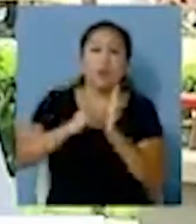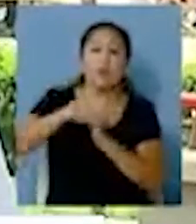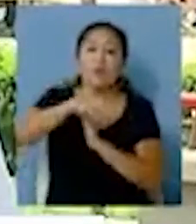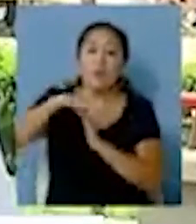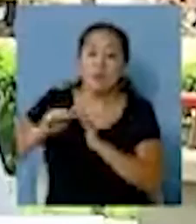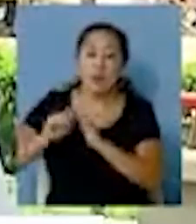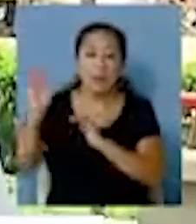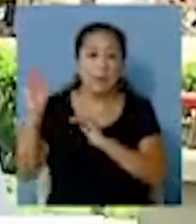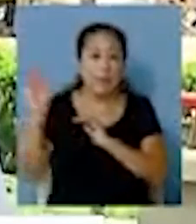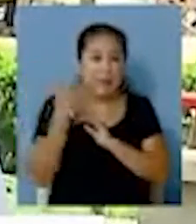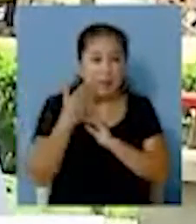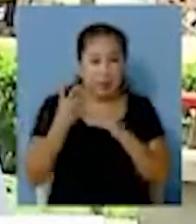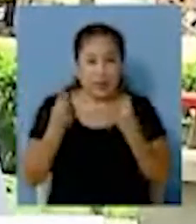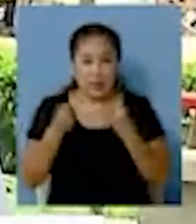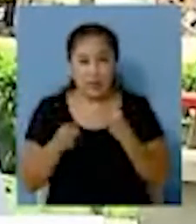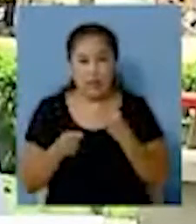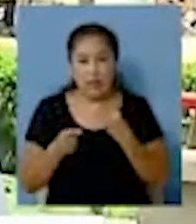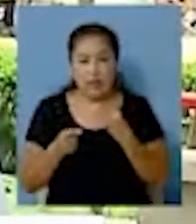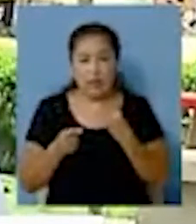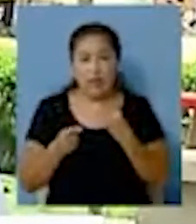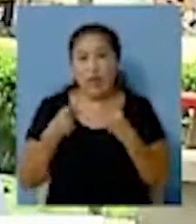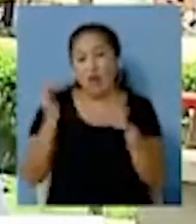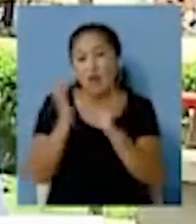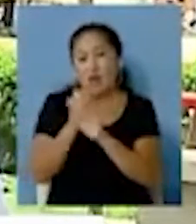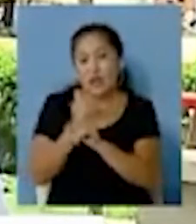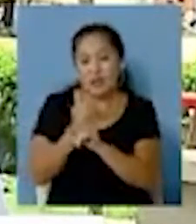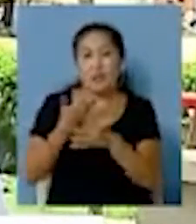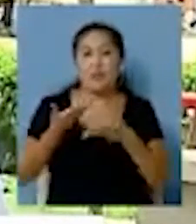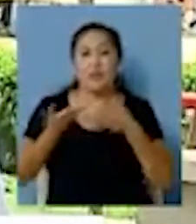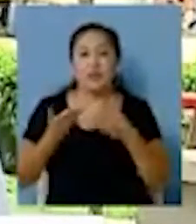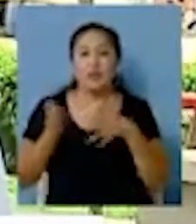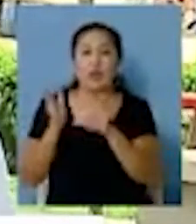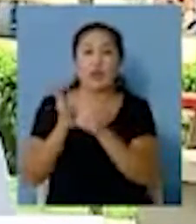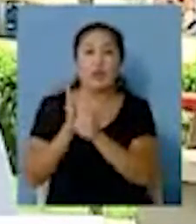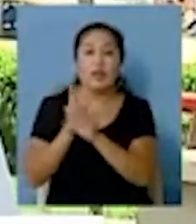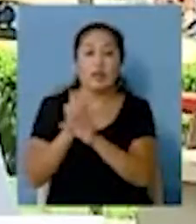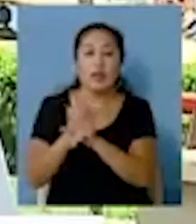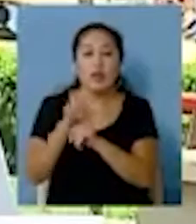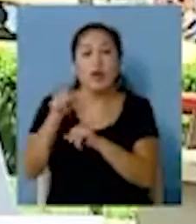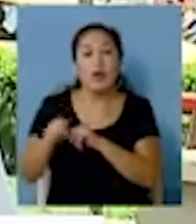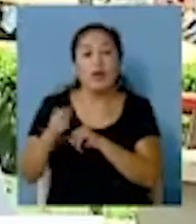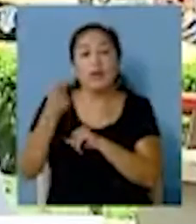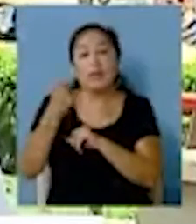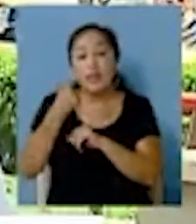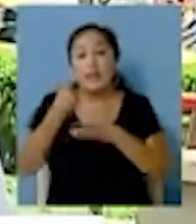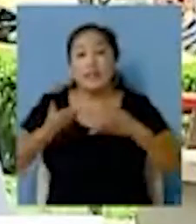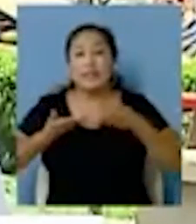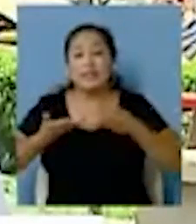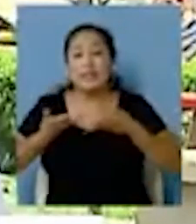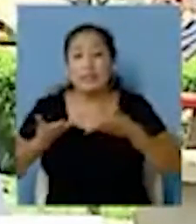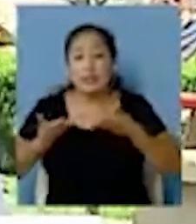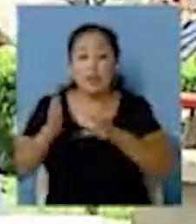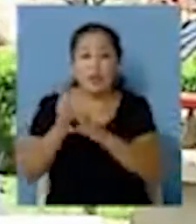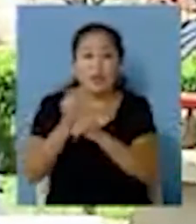es para todos los ómnibus o todos los servicios de transporte que están bajo la potestad del servicio urbano